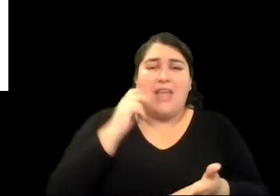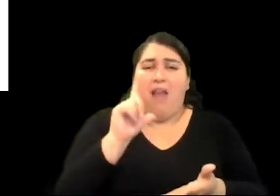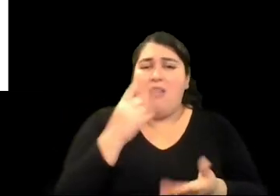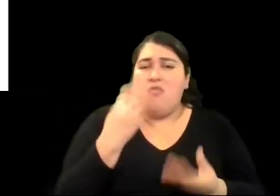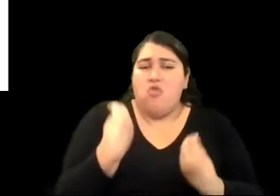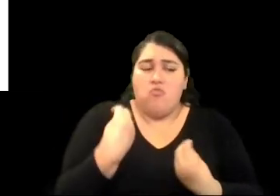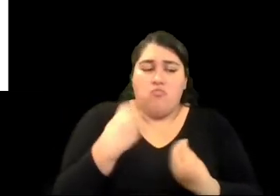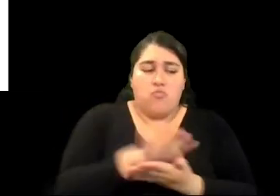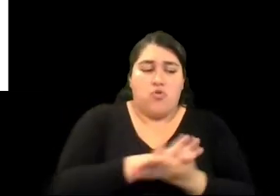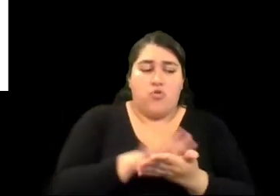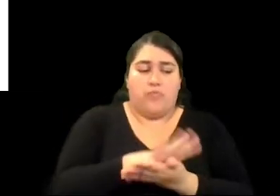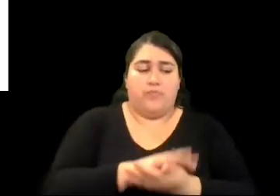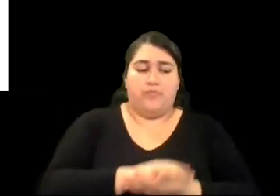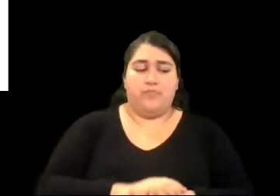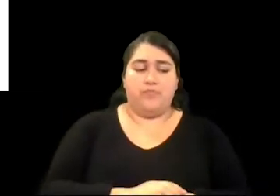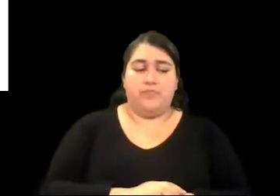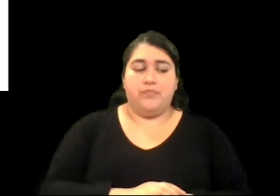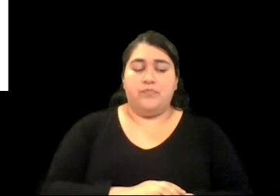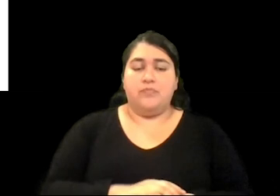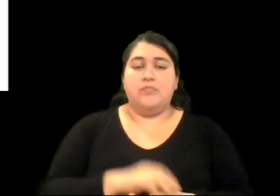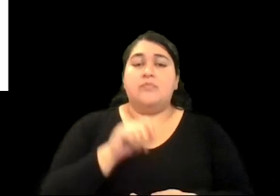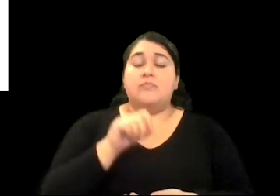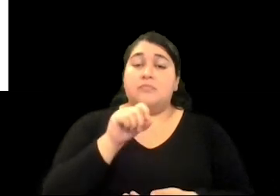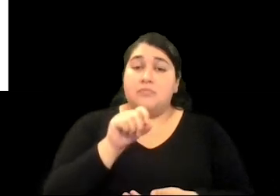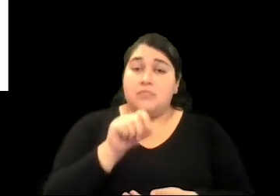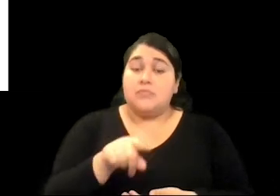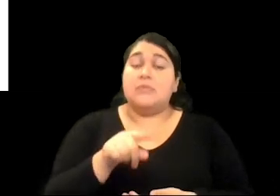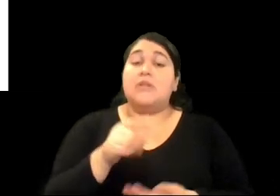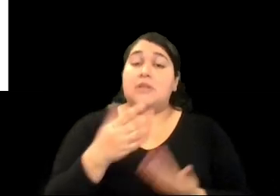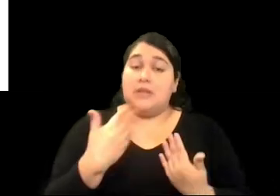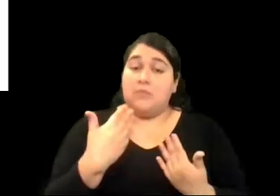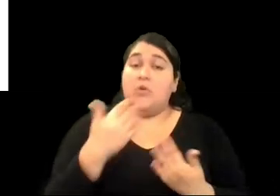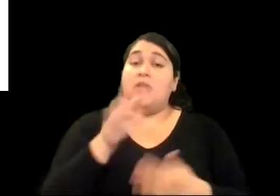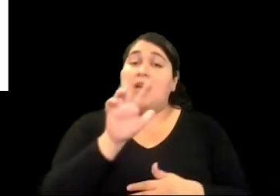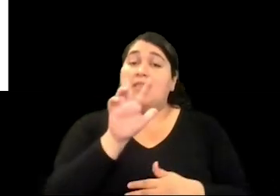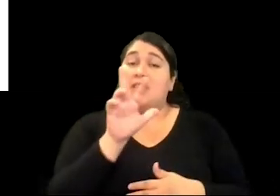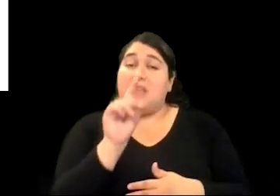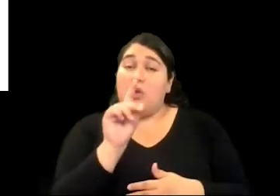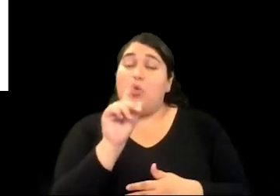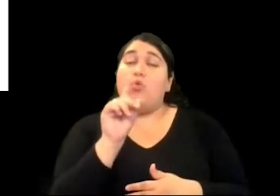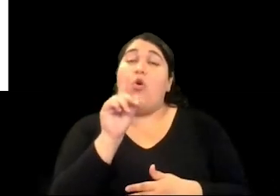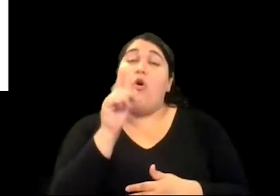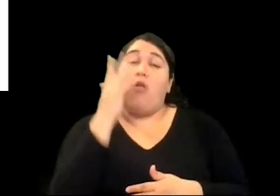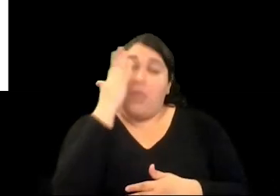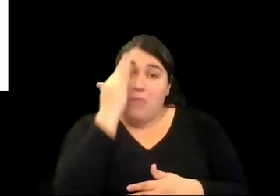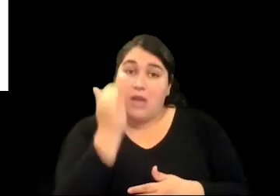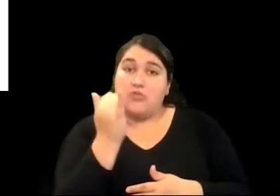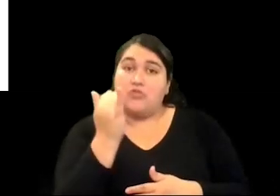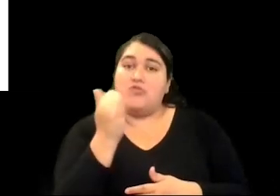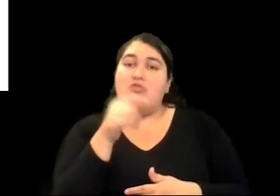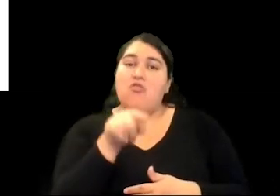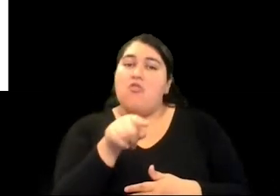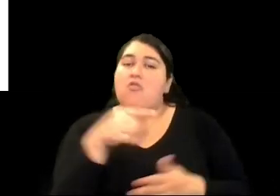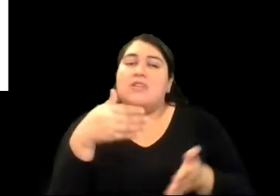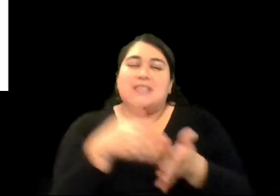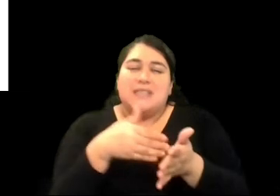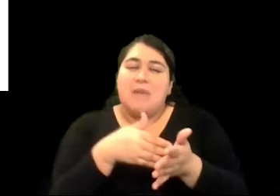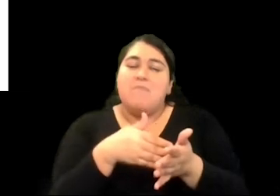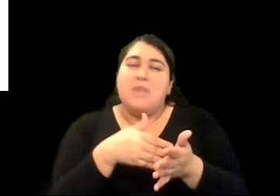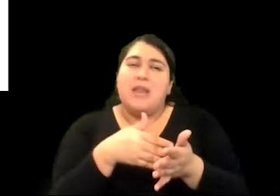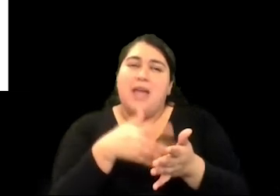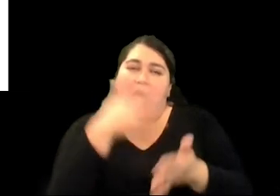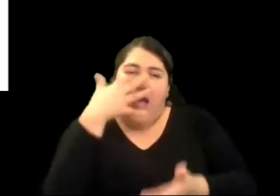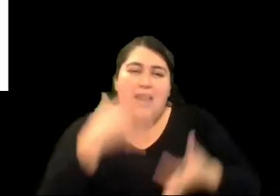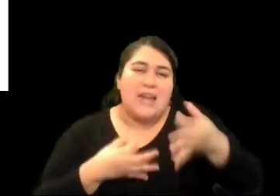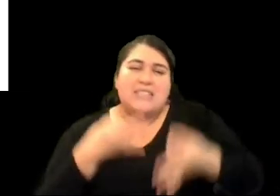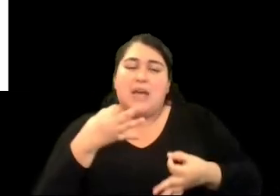Bueno, si nosotros tenemos pagada la obligación principal al 31/3, por eso en cada caso nos paramos en qué